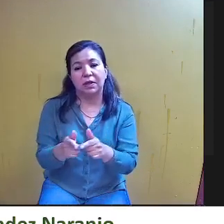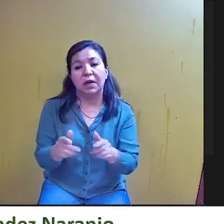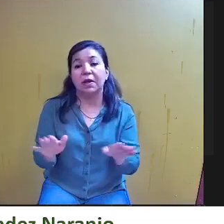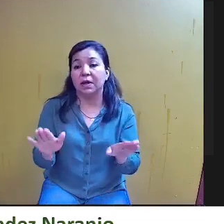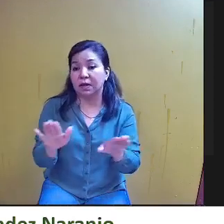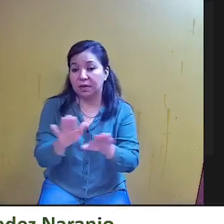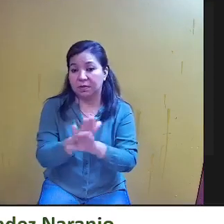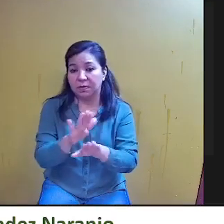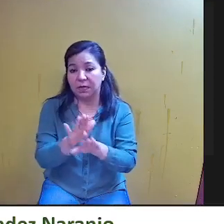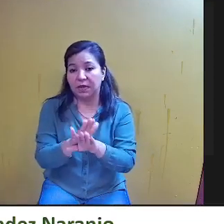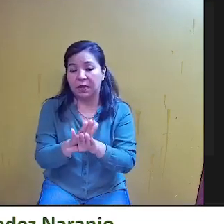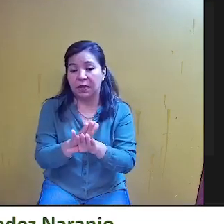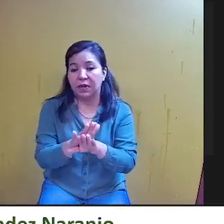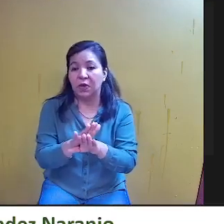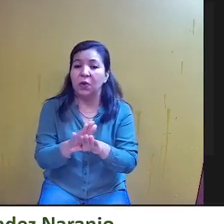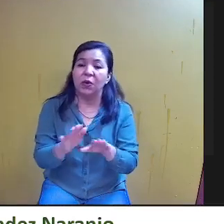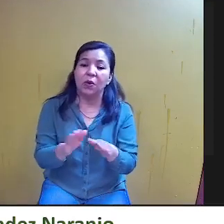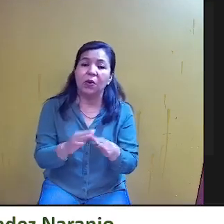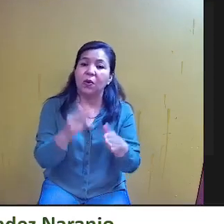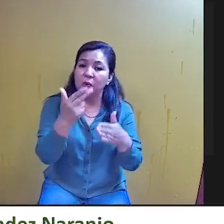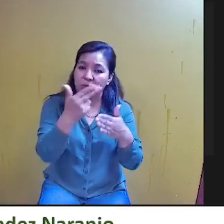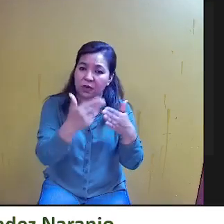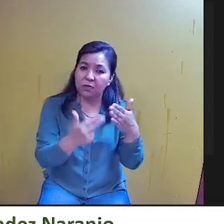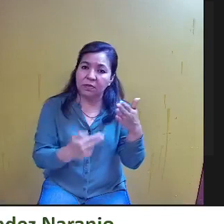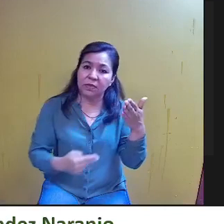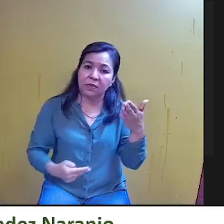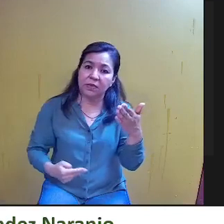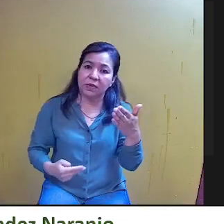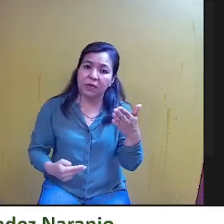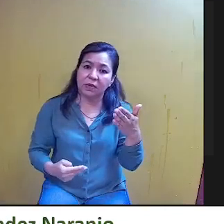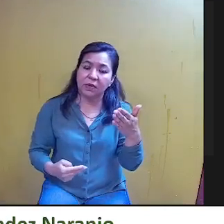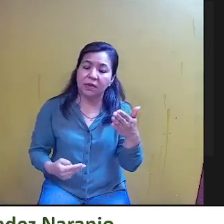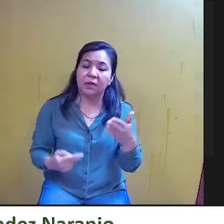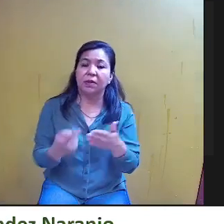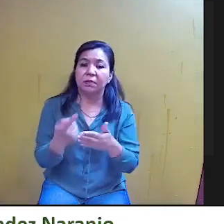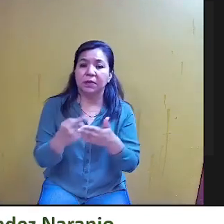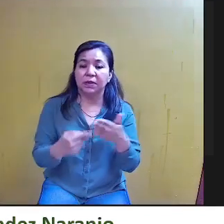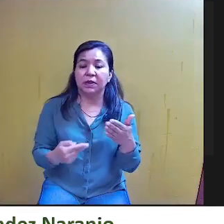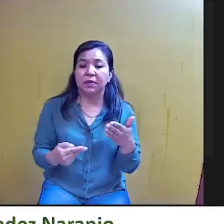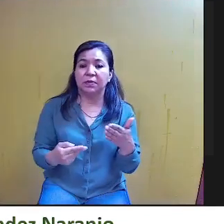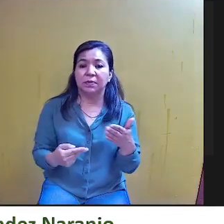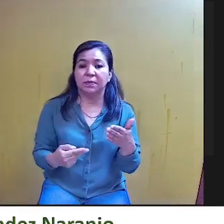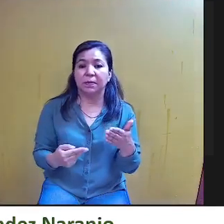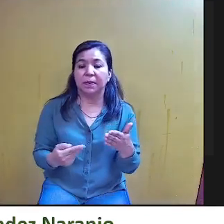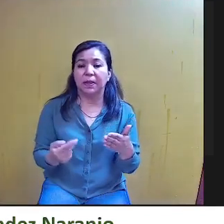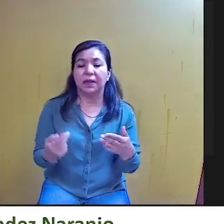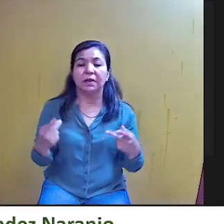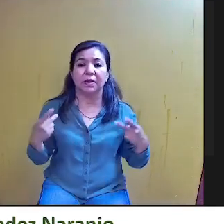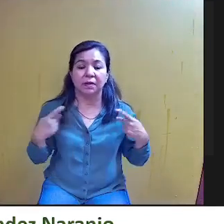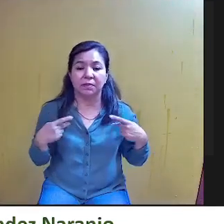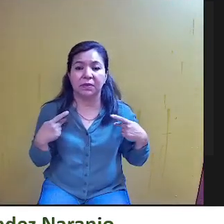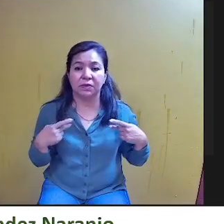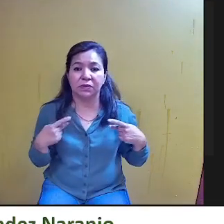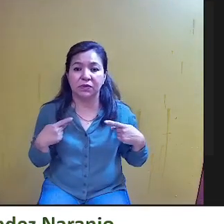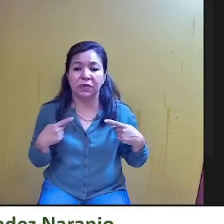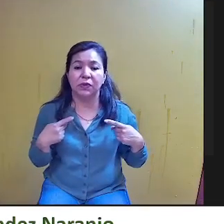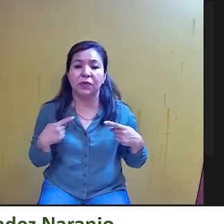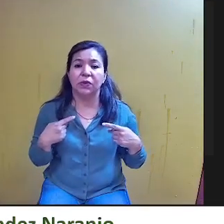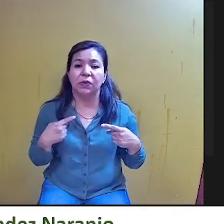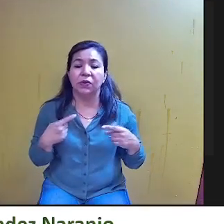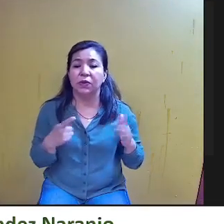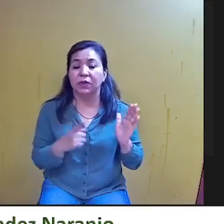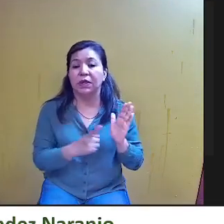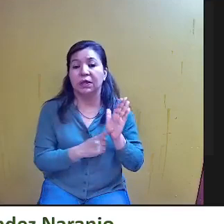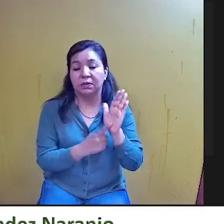modificación o reforma de sus documentos básicos, omitiendo la responsable, en la etapa de verificación del procedimiento, atender